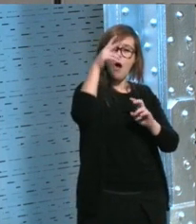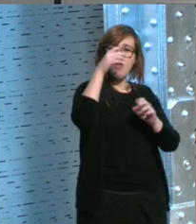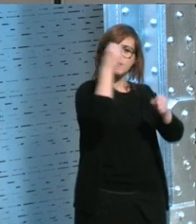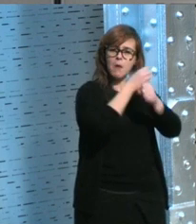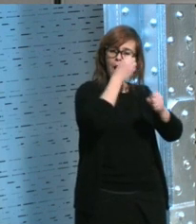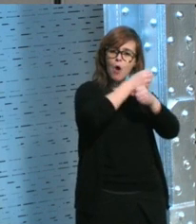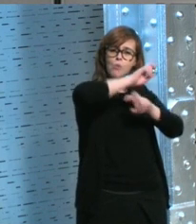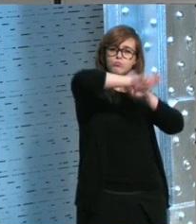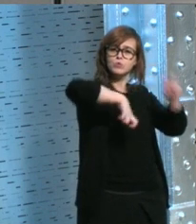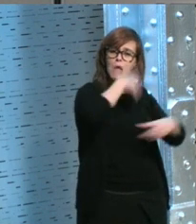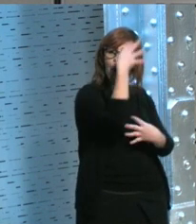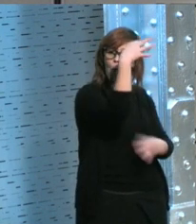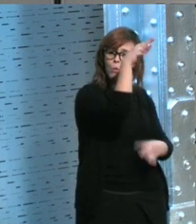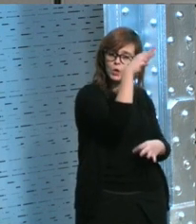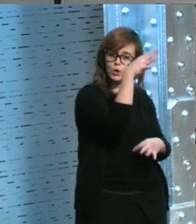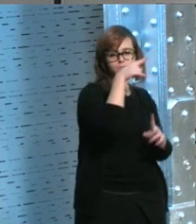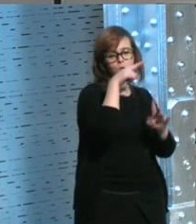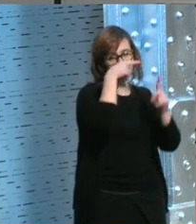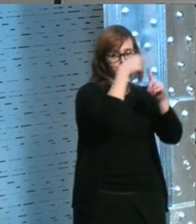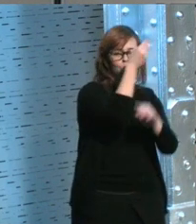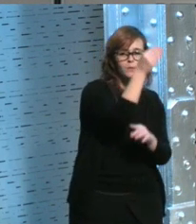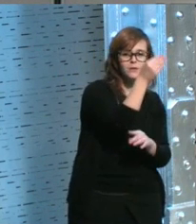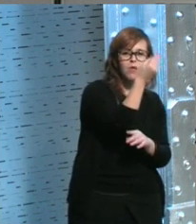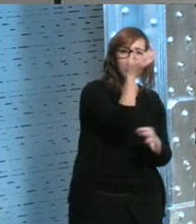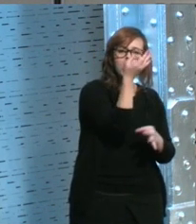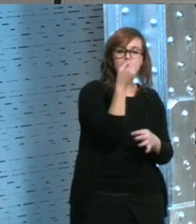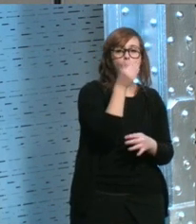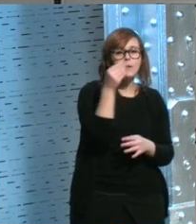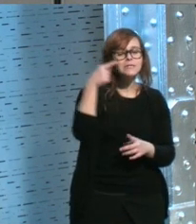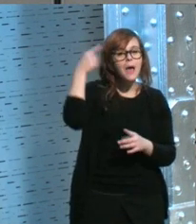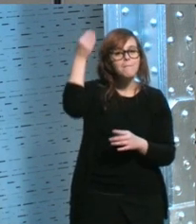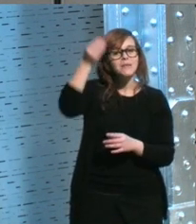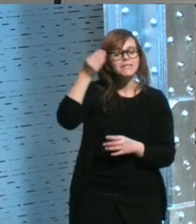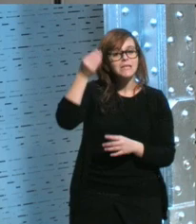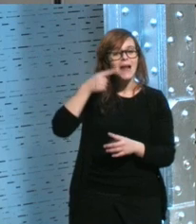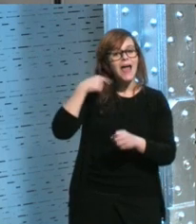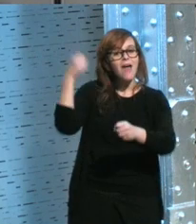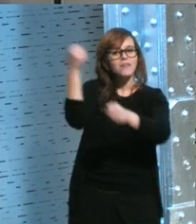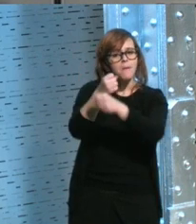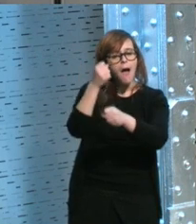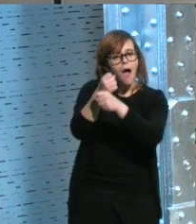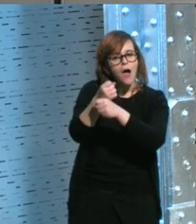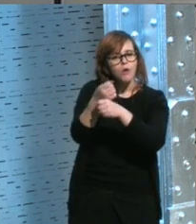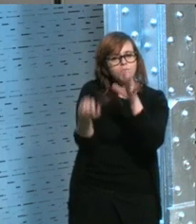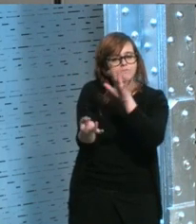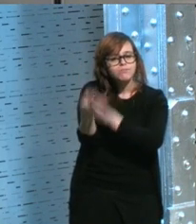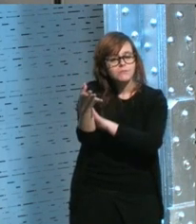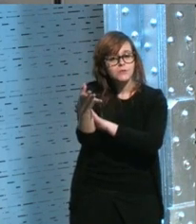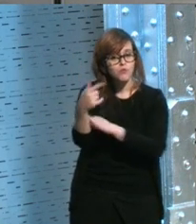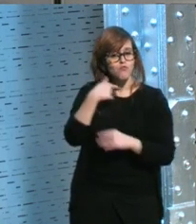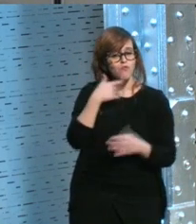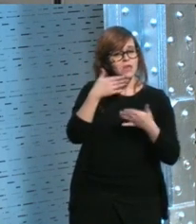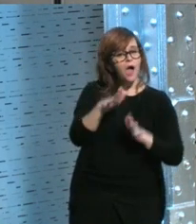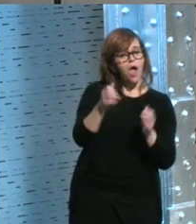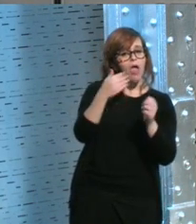trabajo para los jóvenes, deben pensar en crear empleo, su empleo. Yo tengo una hija de